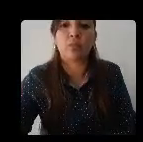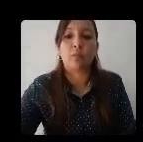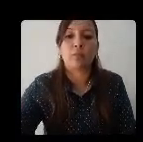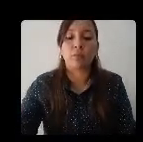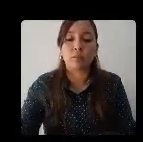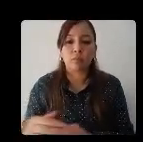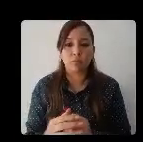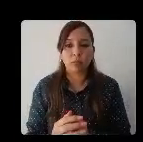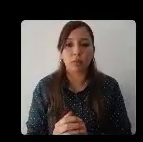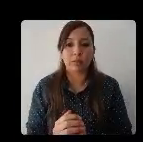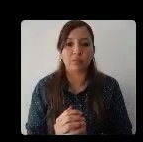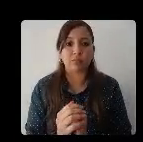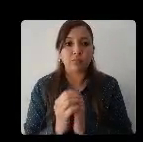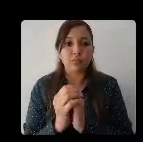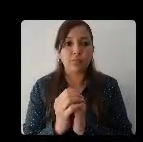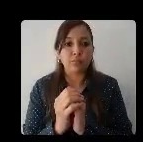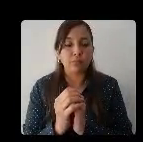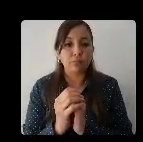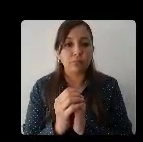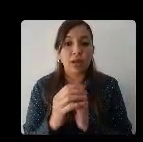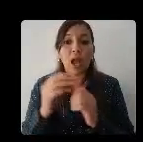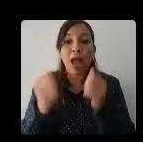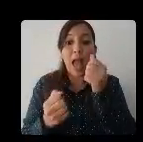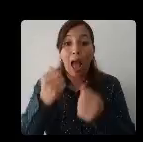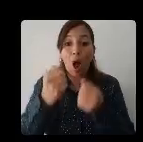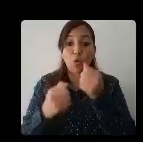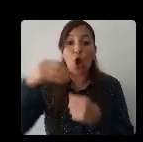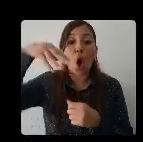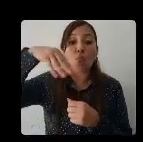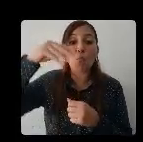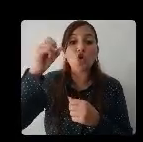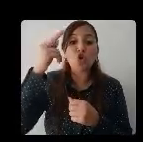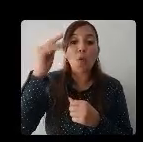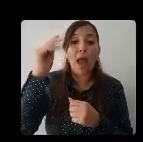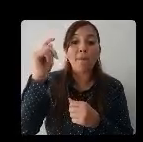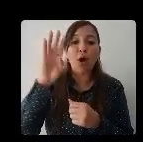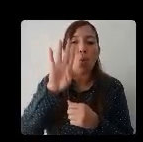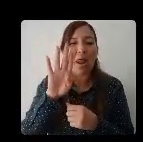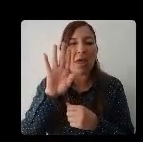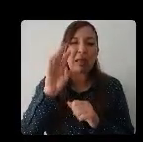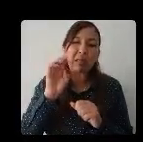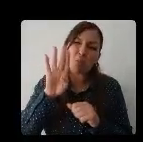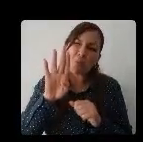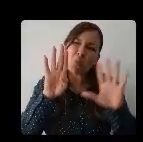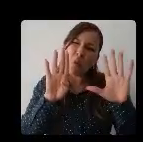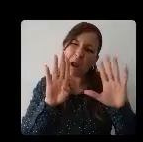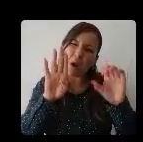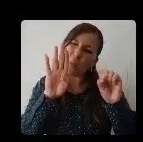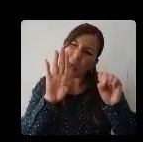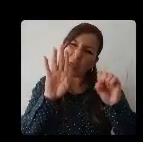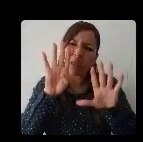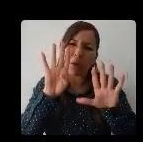Aproximadamente de ahí de la boca, es por el río Mayo, es 1 hora aproximadamente. Total es desde Moyobamba a Tingán, son 2 horas